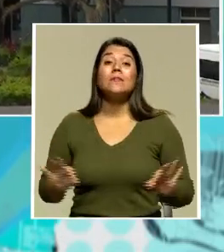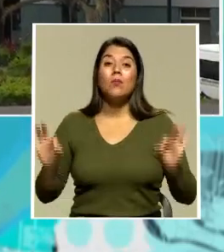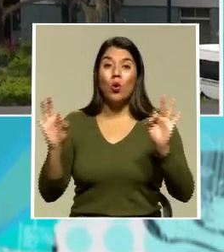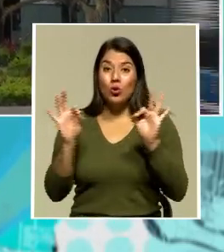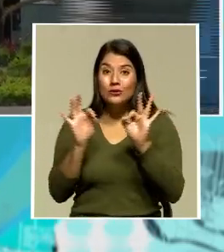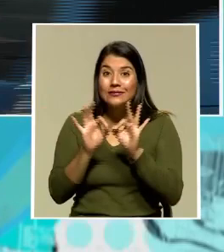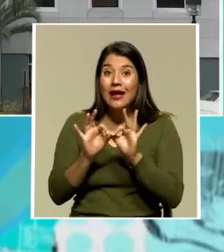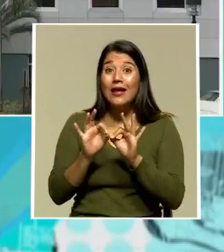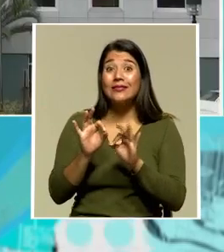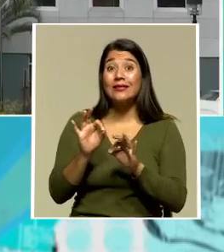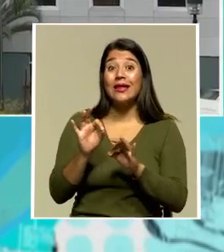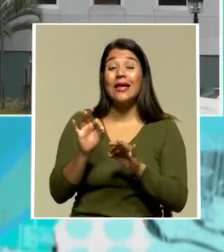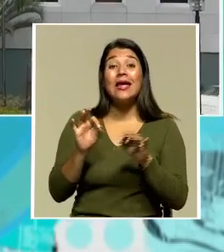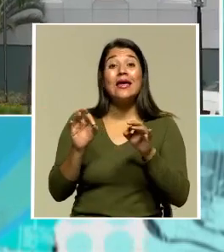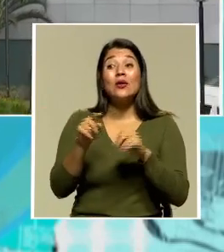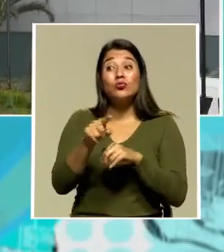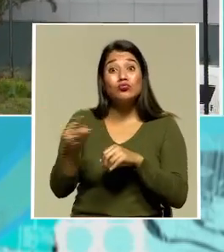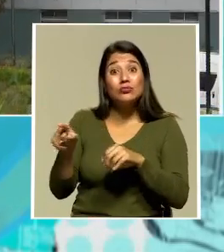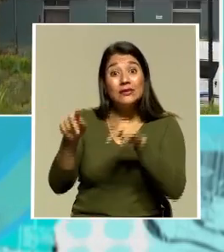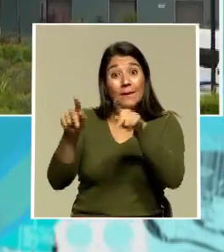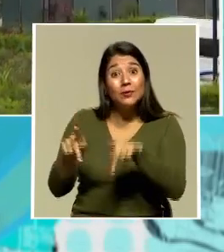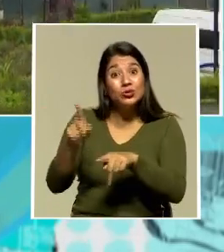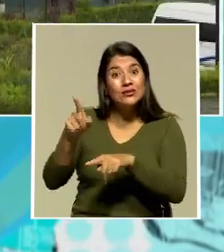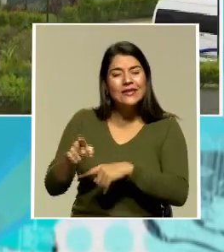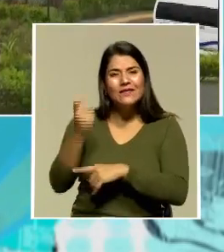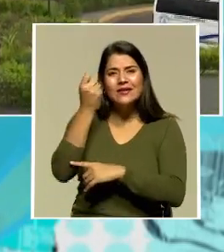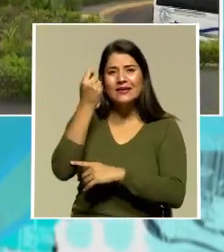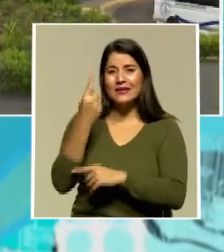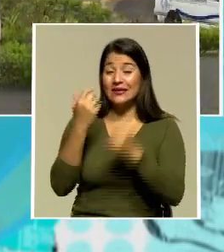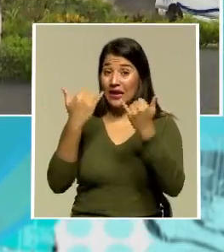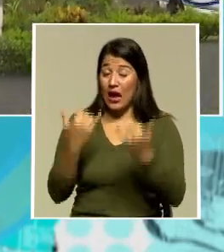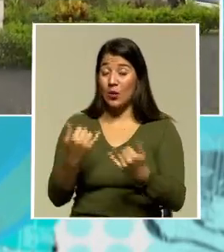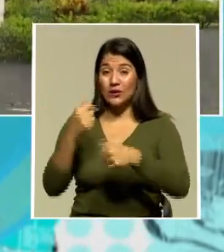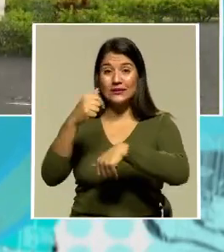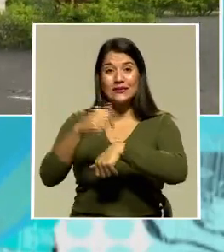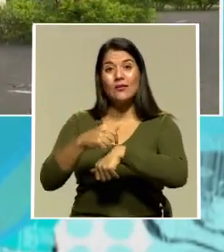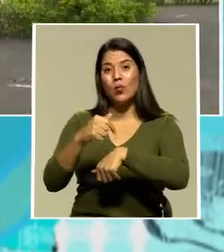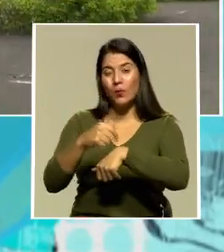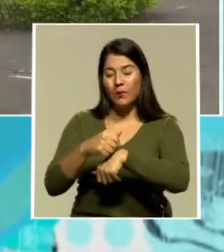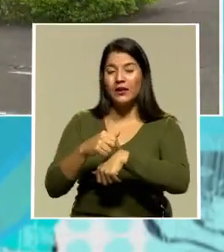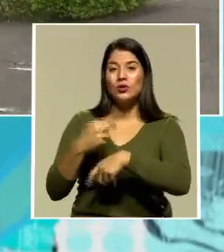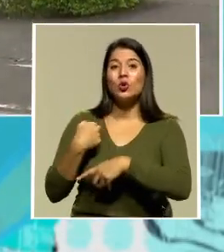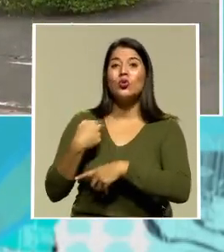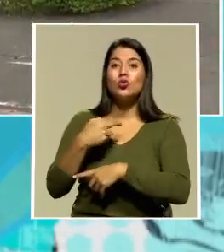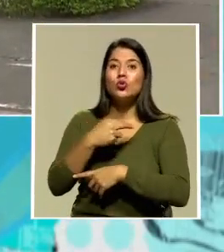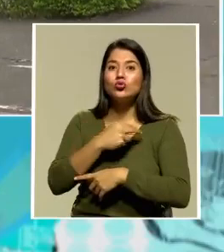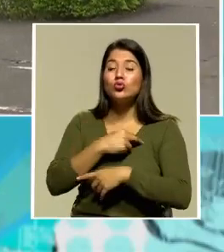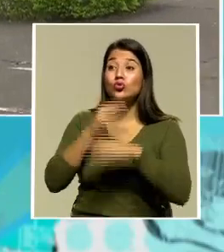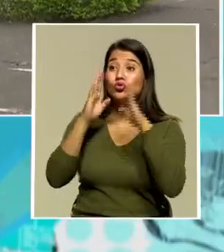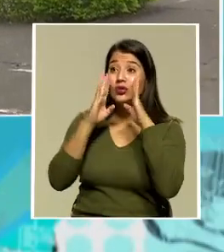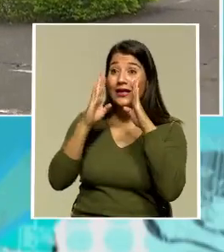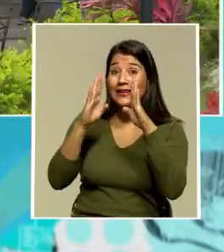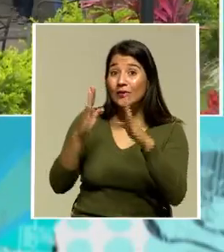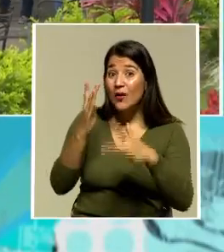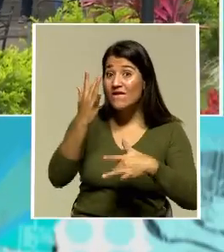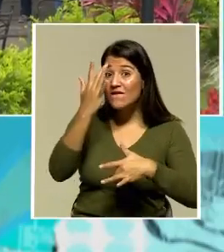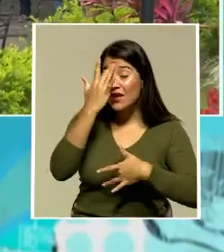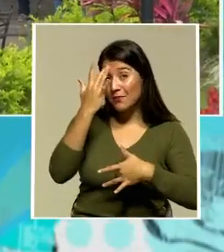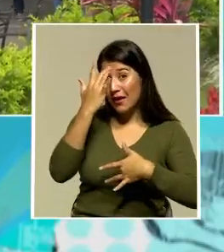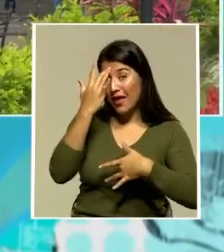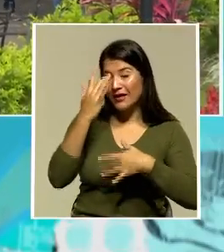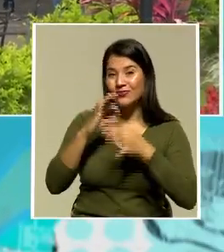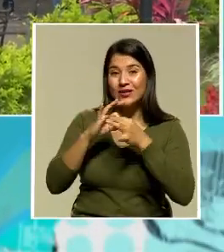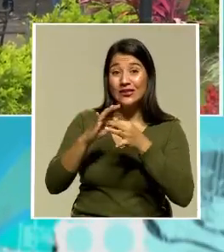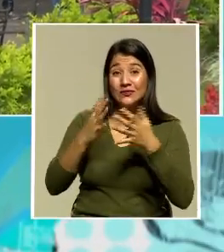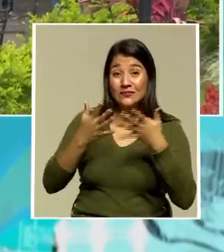la población entienda que en este momento estamos manejando la patología o las enfermedades respiratorias como el COVID